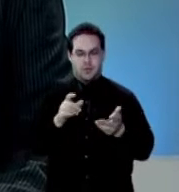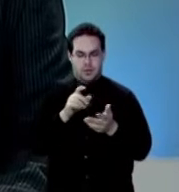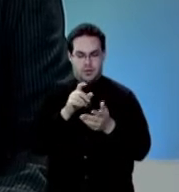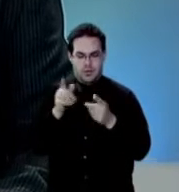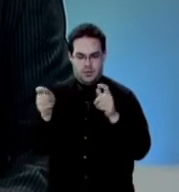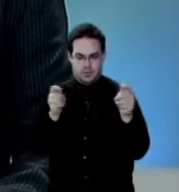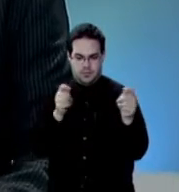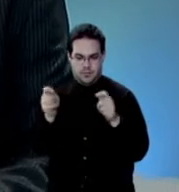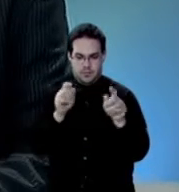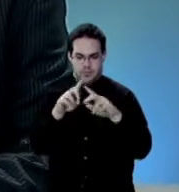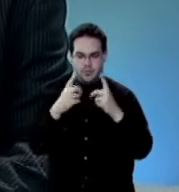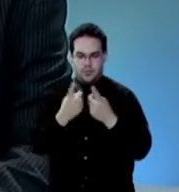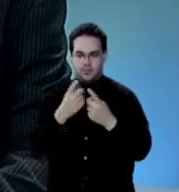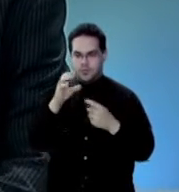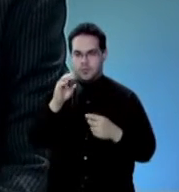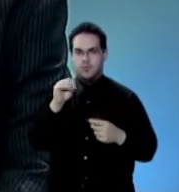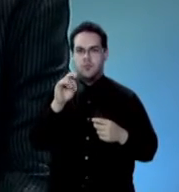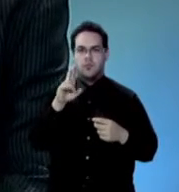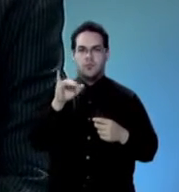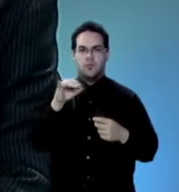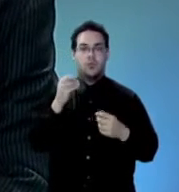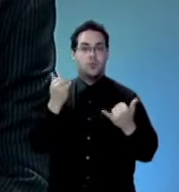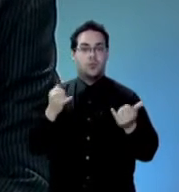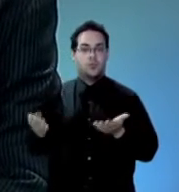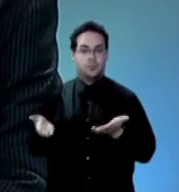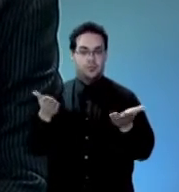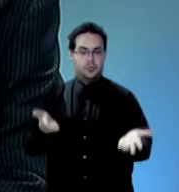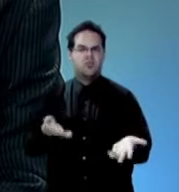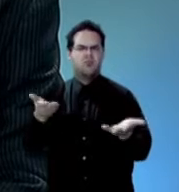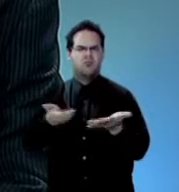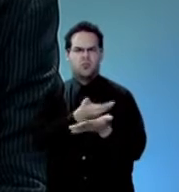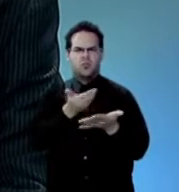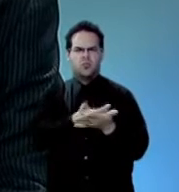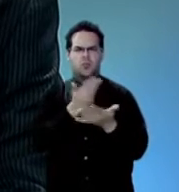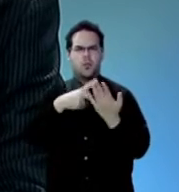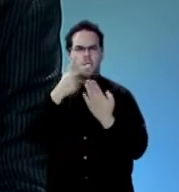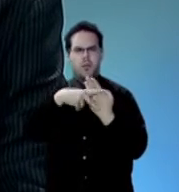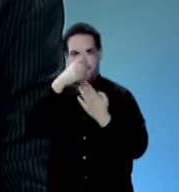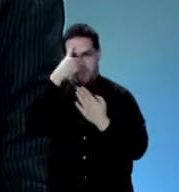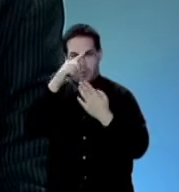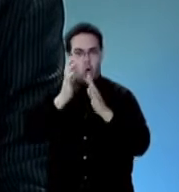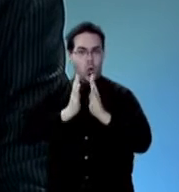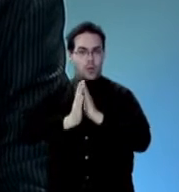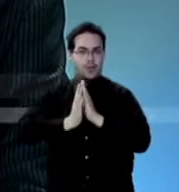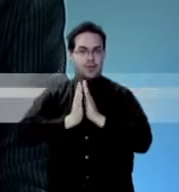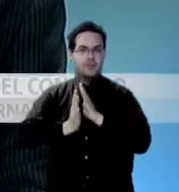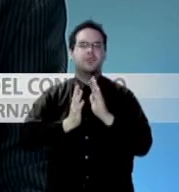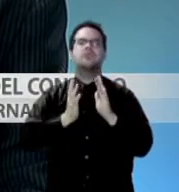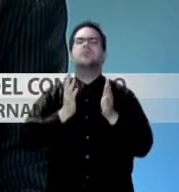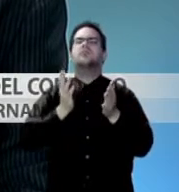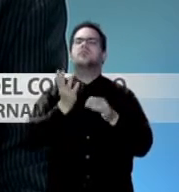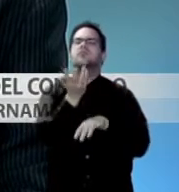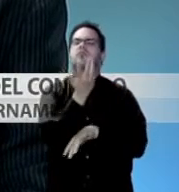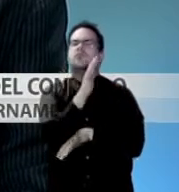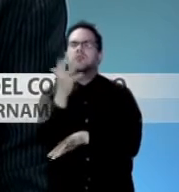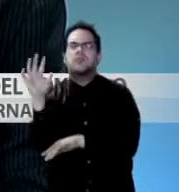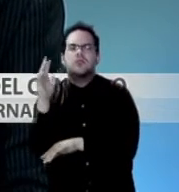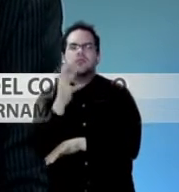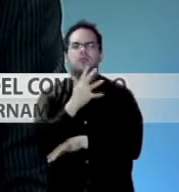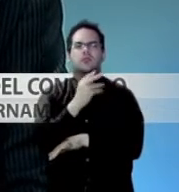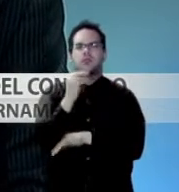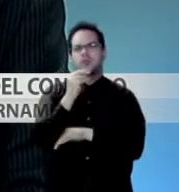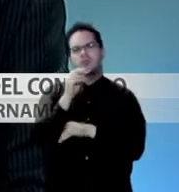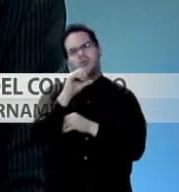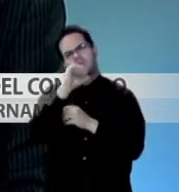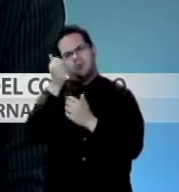iniciativa Condado Reverdece. La misma es un programa de redesarrollo comunitario para residentes, turistas y visitantes